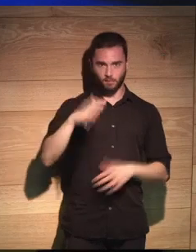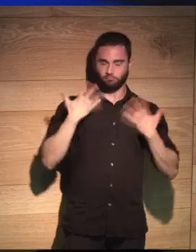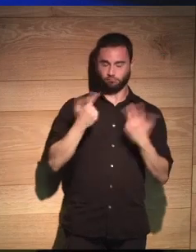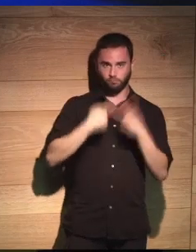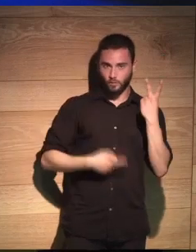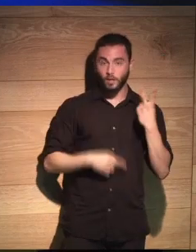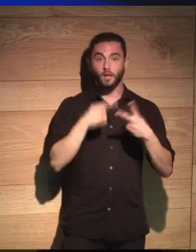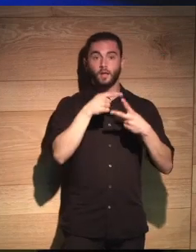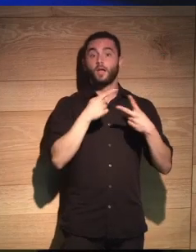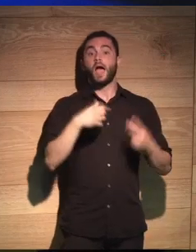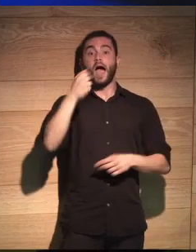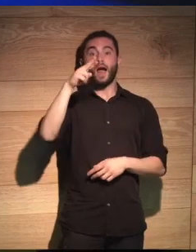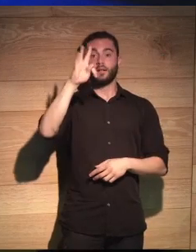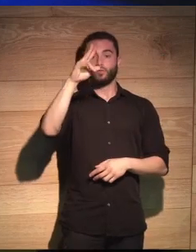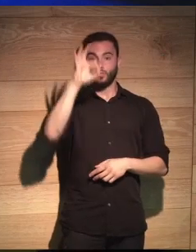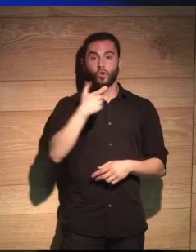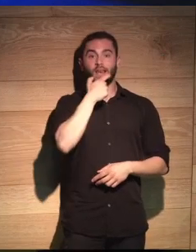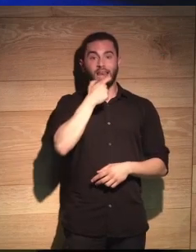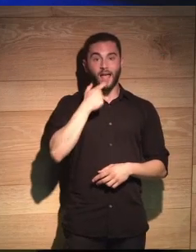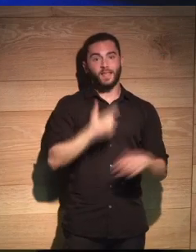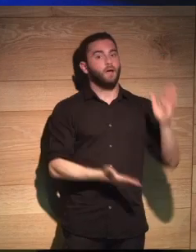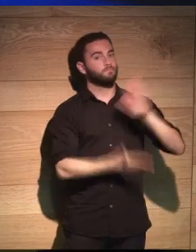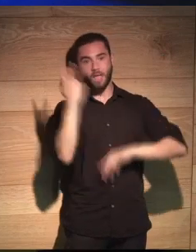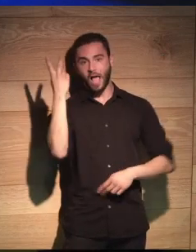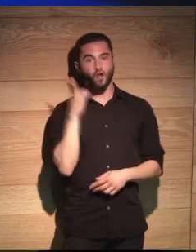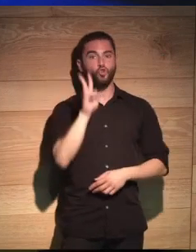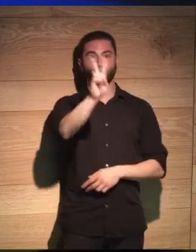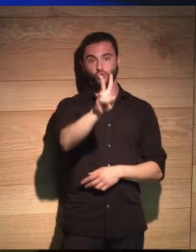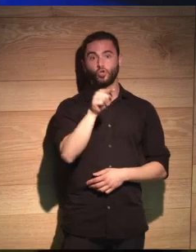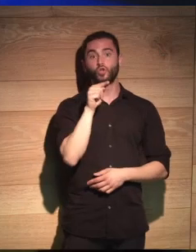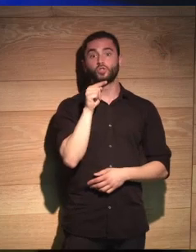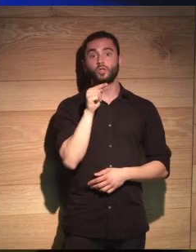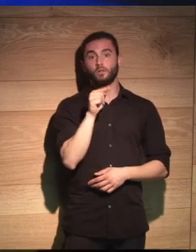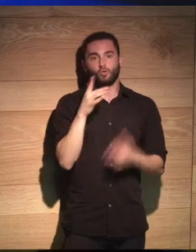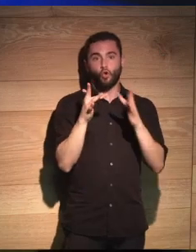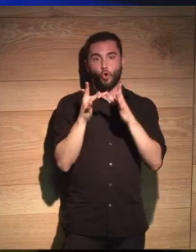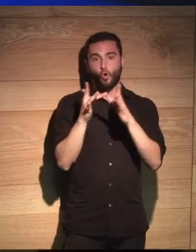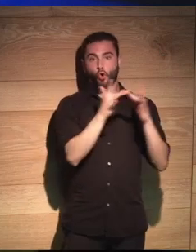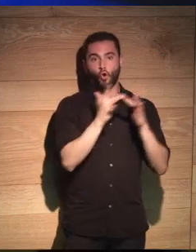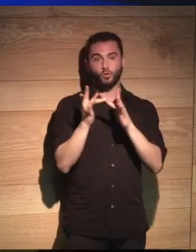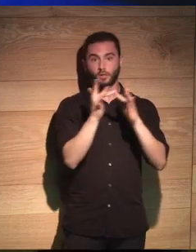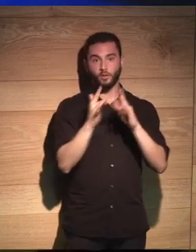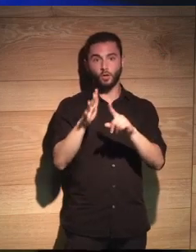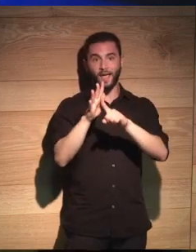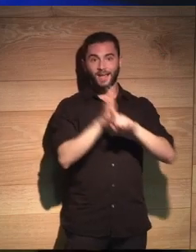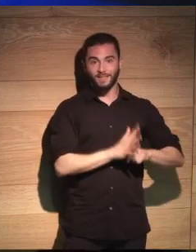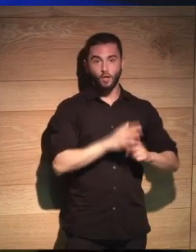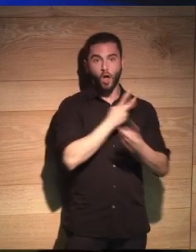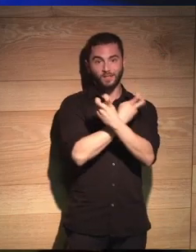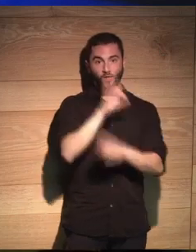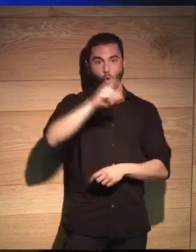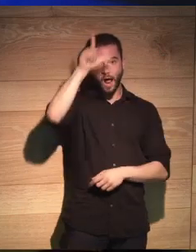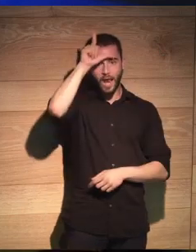un lado cuando se va con Arturo a Inglaterra, es que apenas hay contacto con el exilio austríaco o alemán, pero